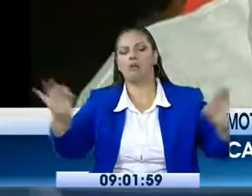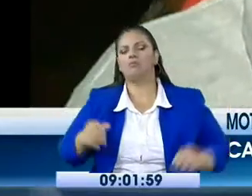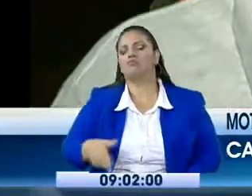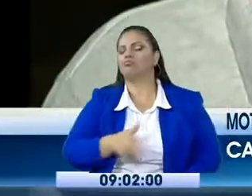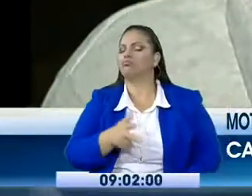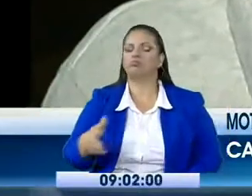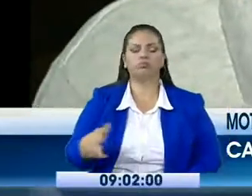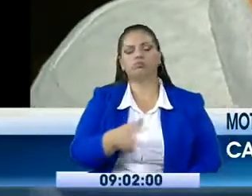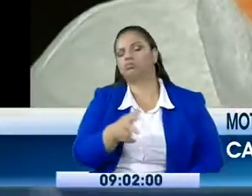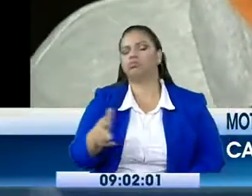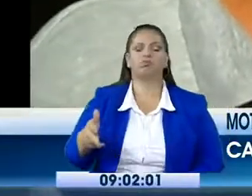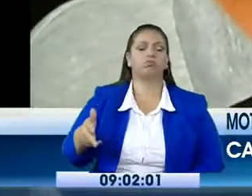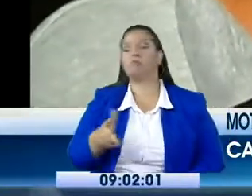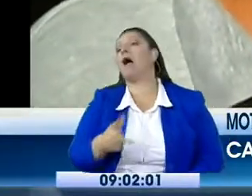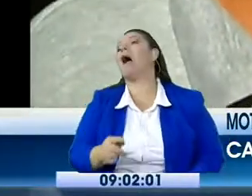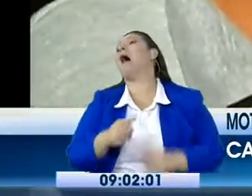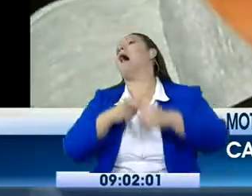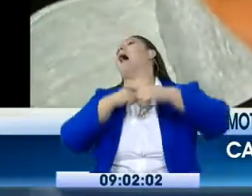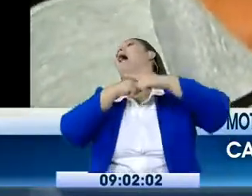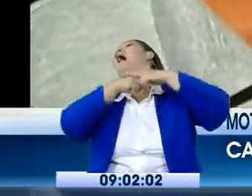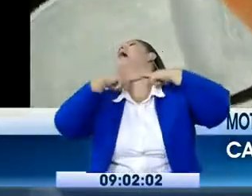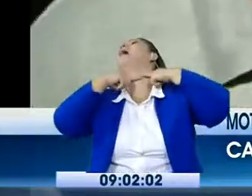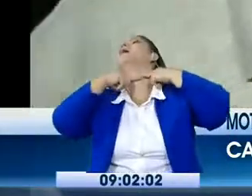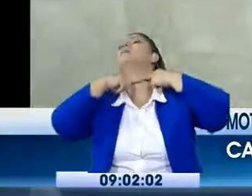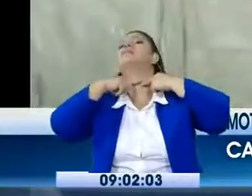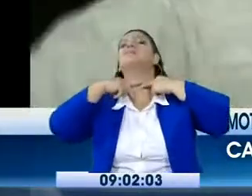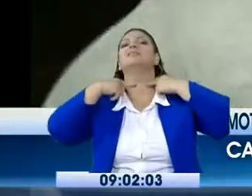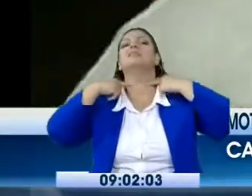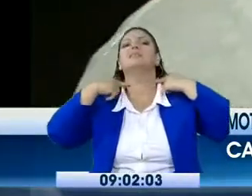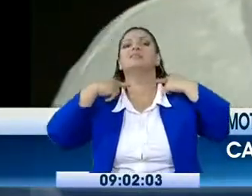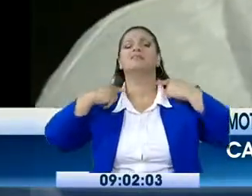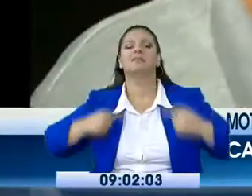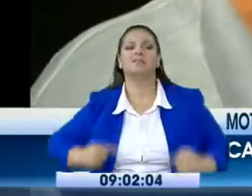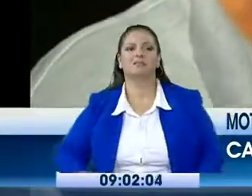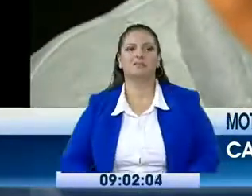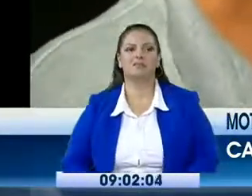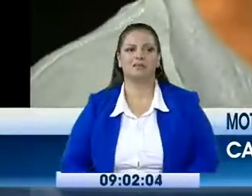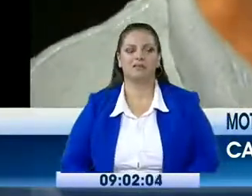y... ¿No fue el cable? Cable eso de luz,